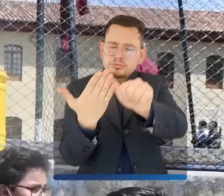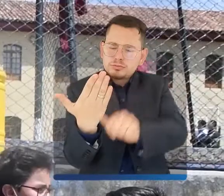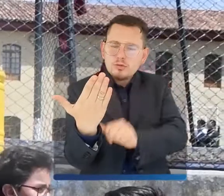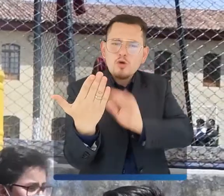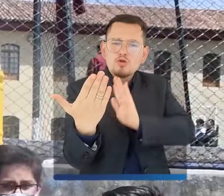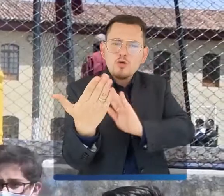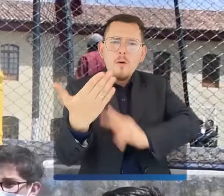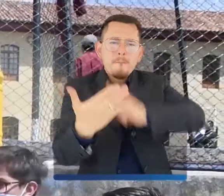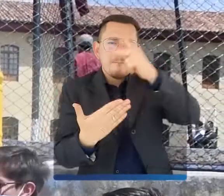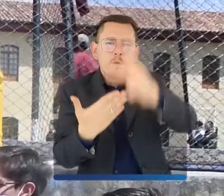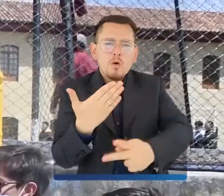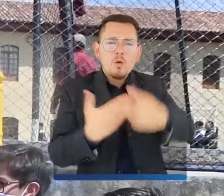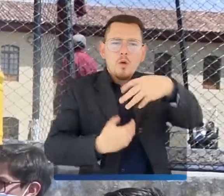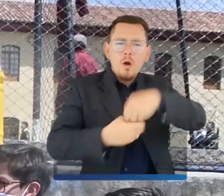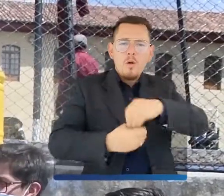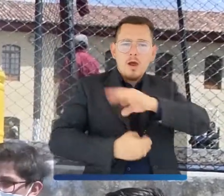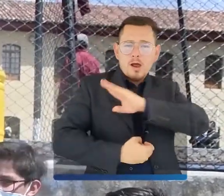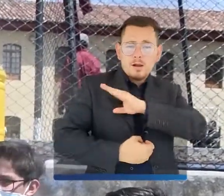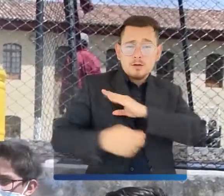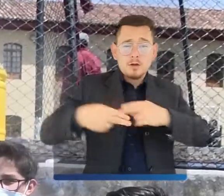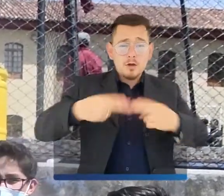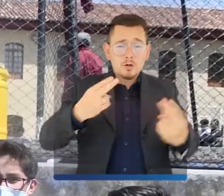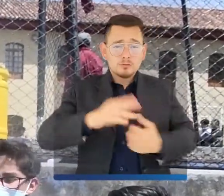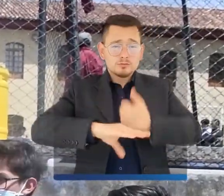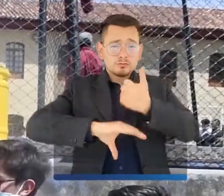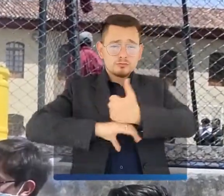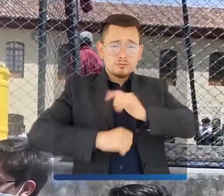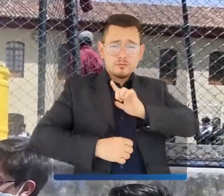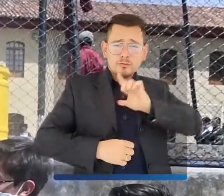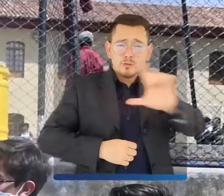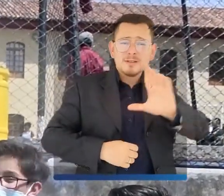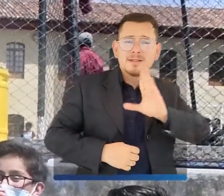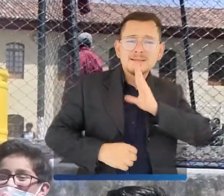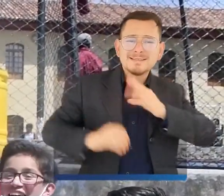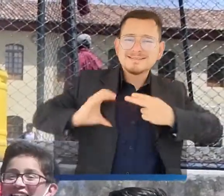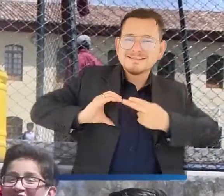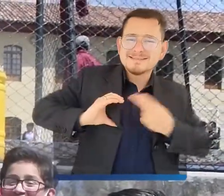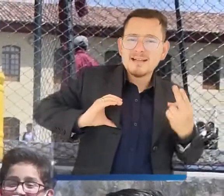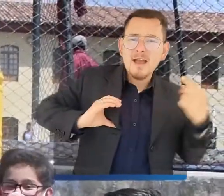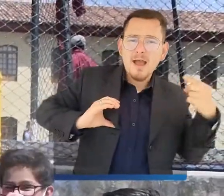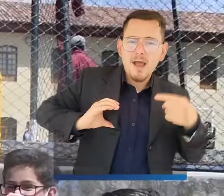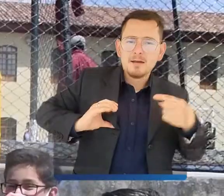tengo carro. Hola, ¿cómo estás? ¿Quiere que le baile?